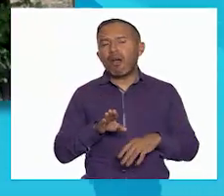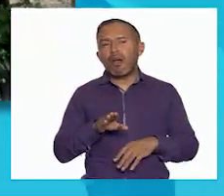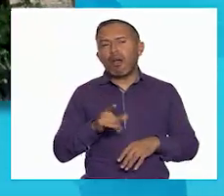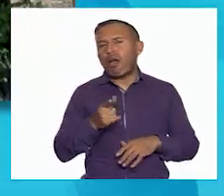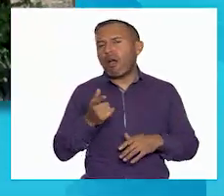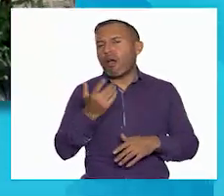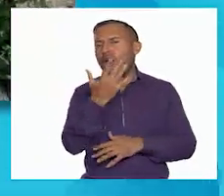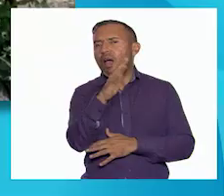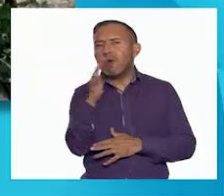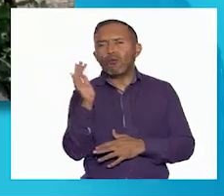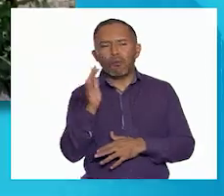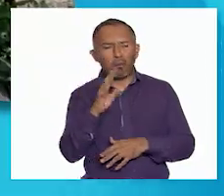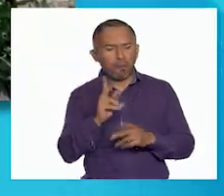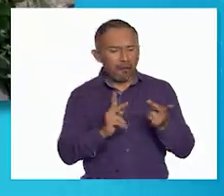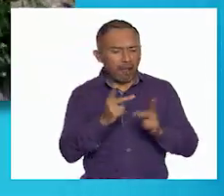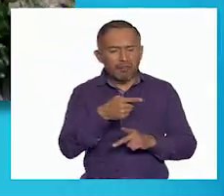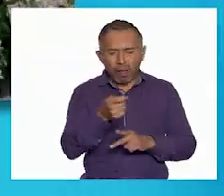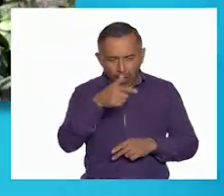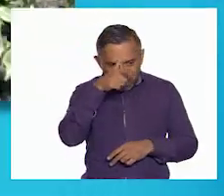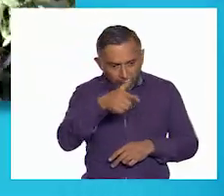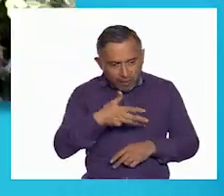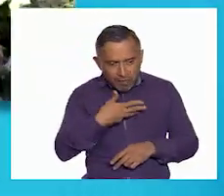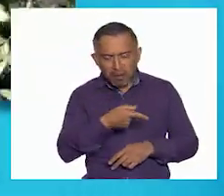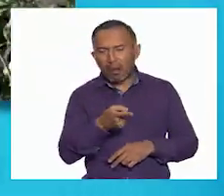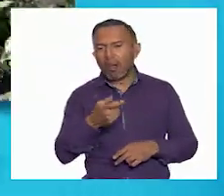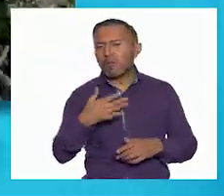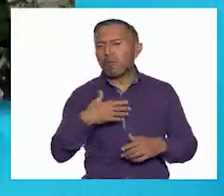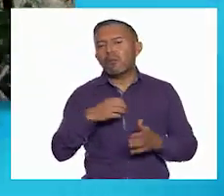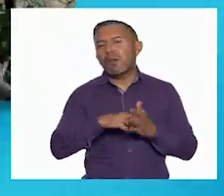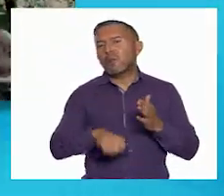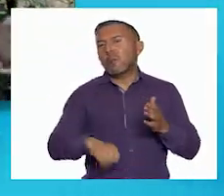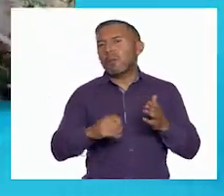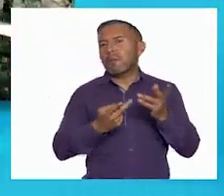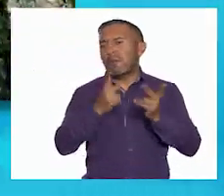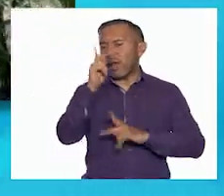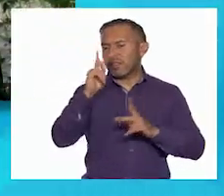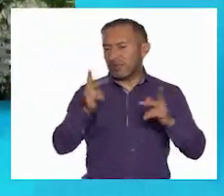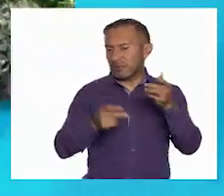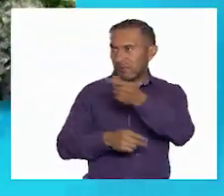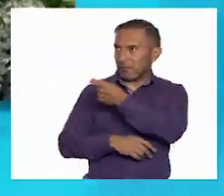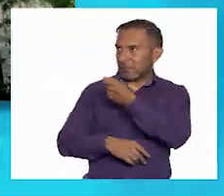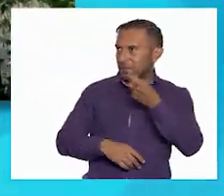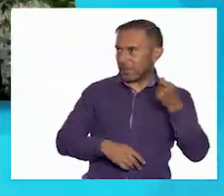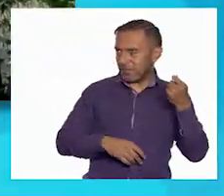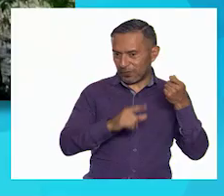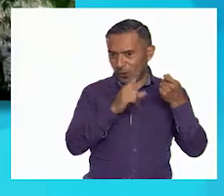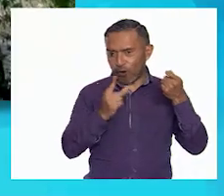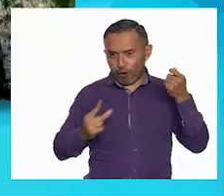la naturaleza, como hojas de plantas,